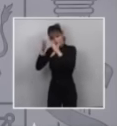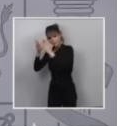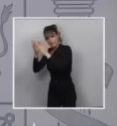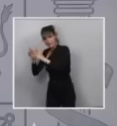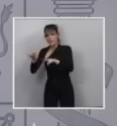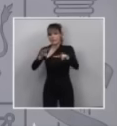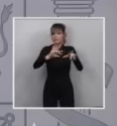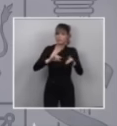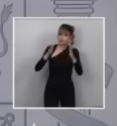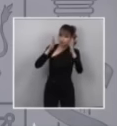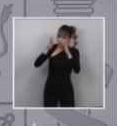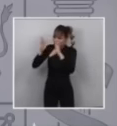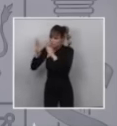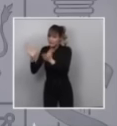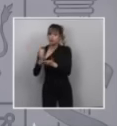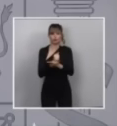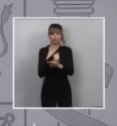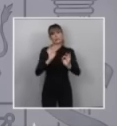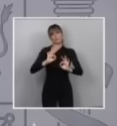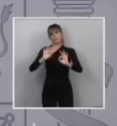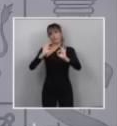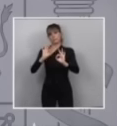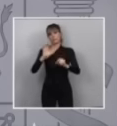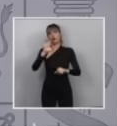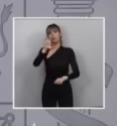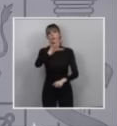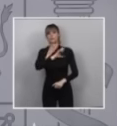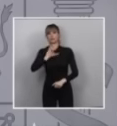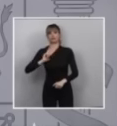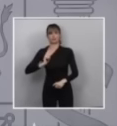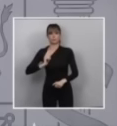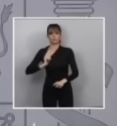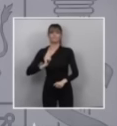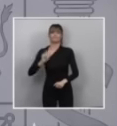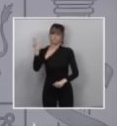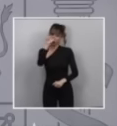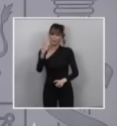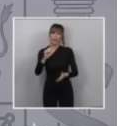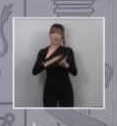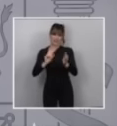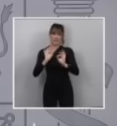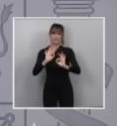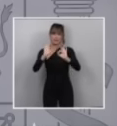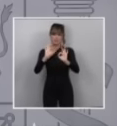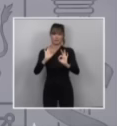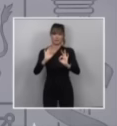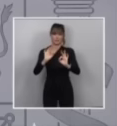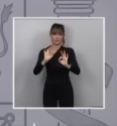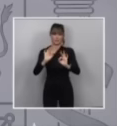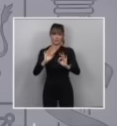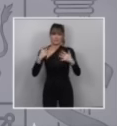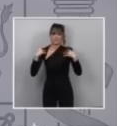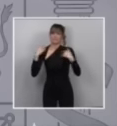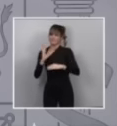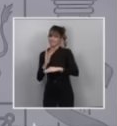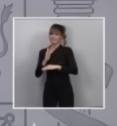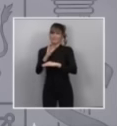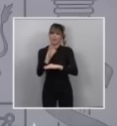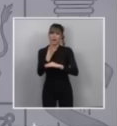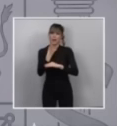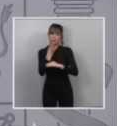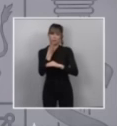uno de los territorios singularmente de aquellas comunidades autónomas principalmente la comunidad valenciana que se ve afectado por esta